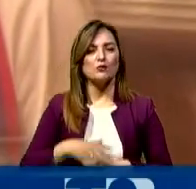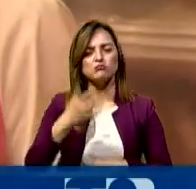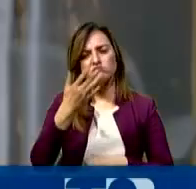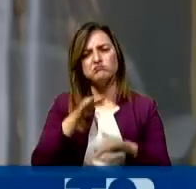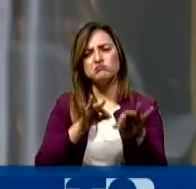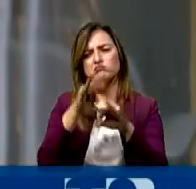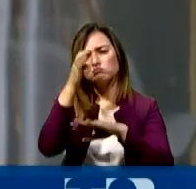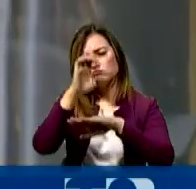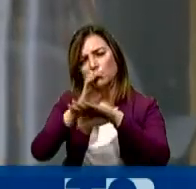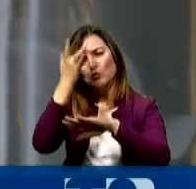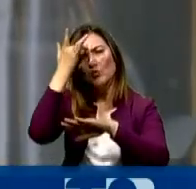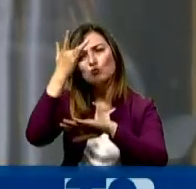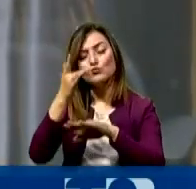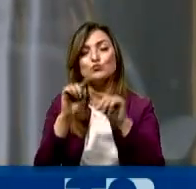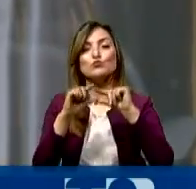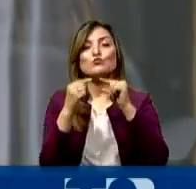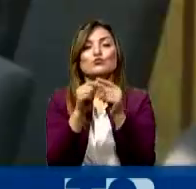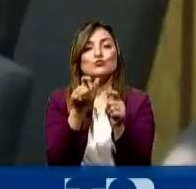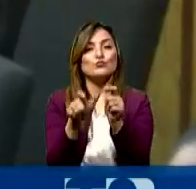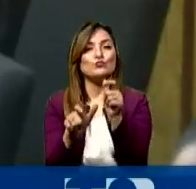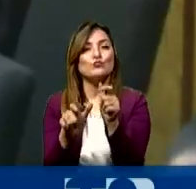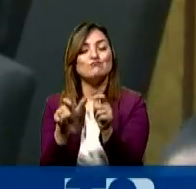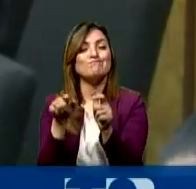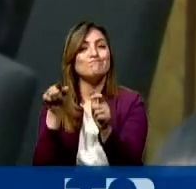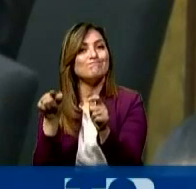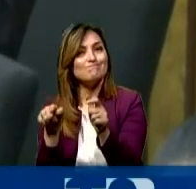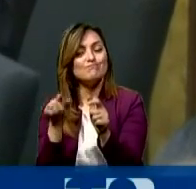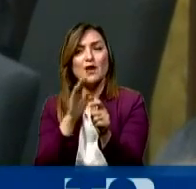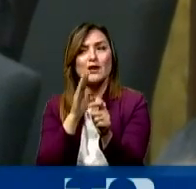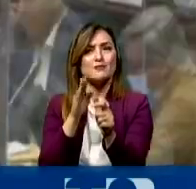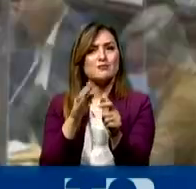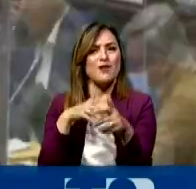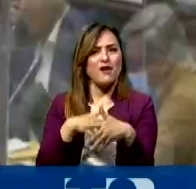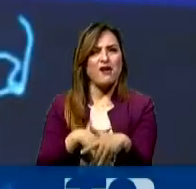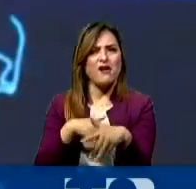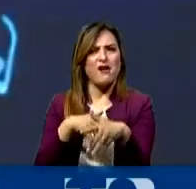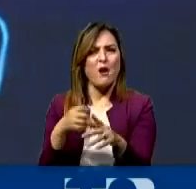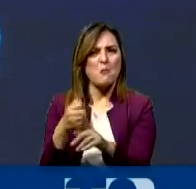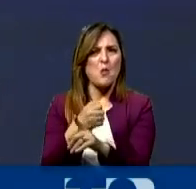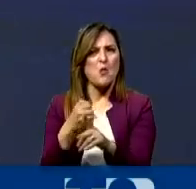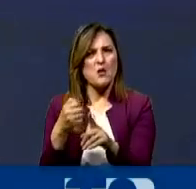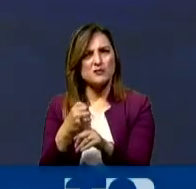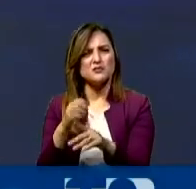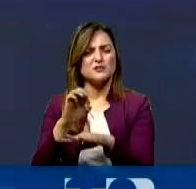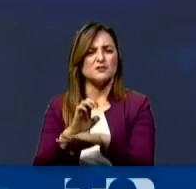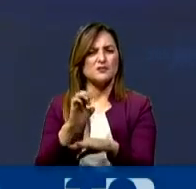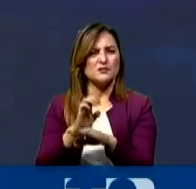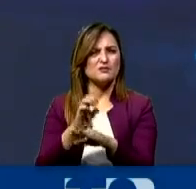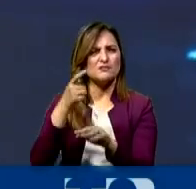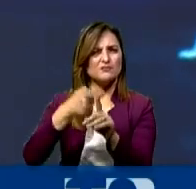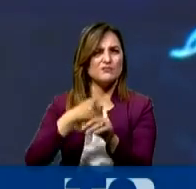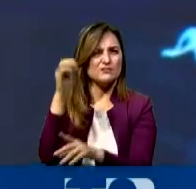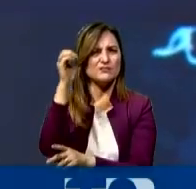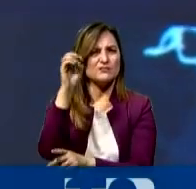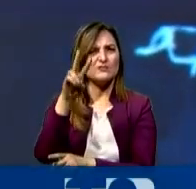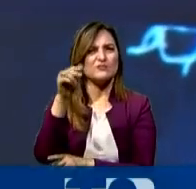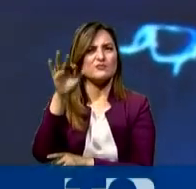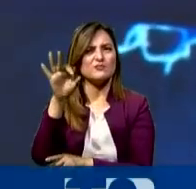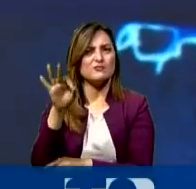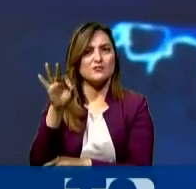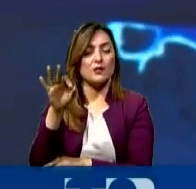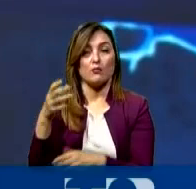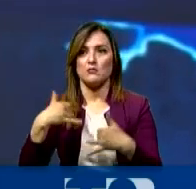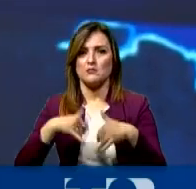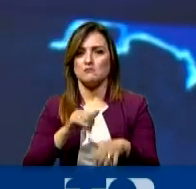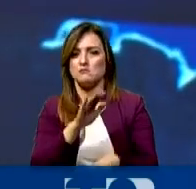que un grupo de personas que generaron tan alto nivel de violencia en el ecuador y que siguen amenazando con esa